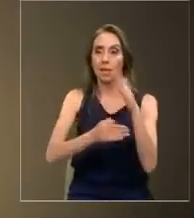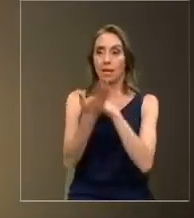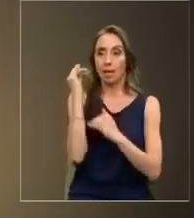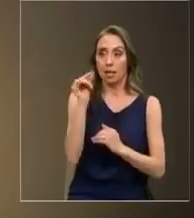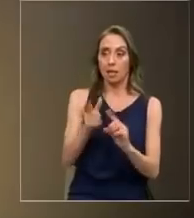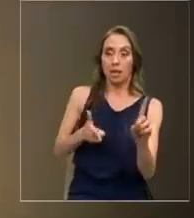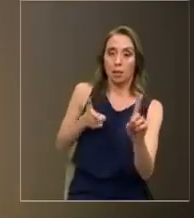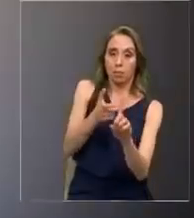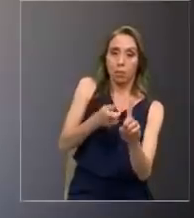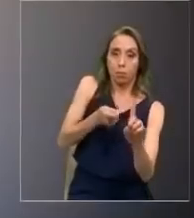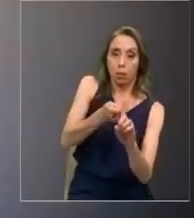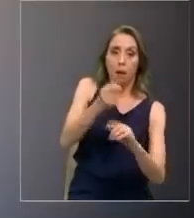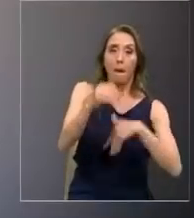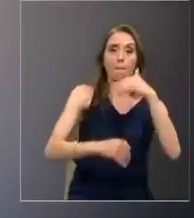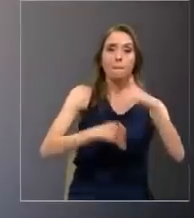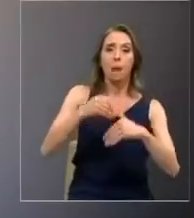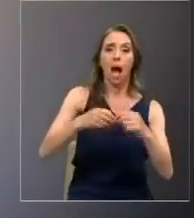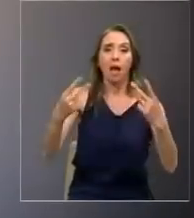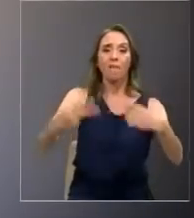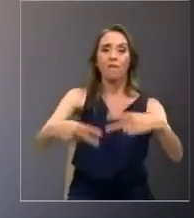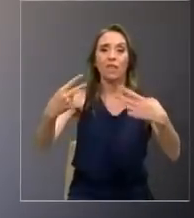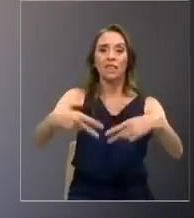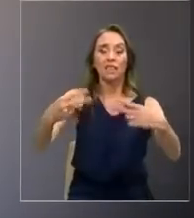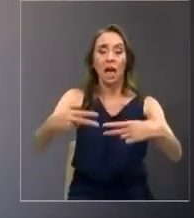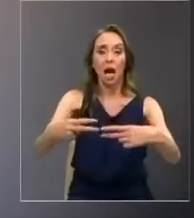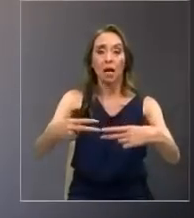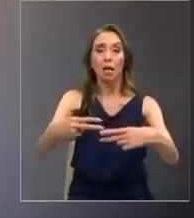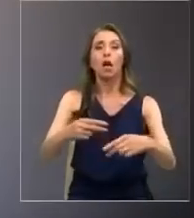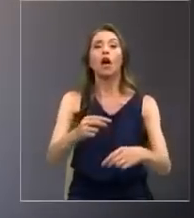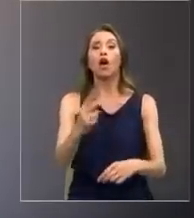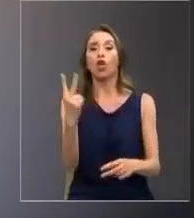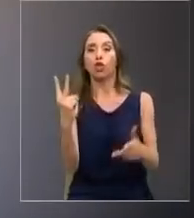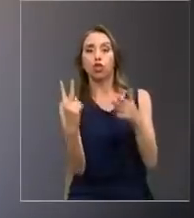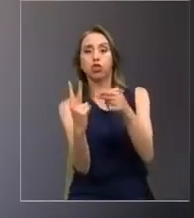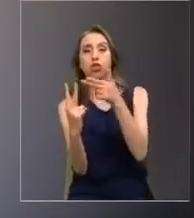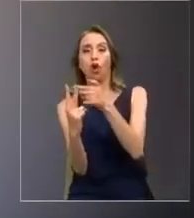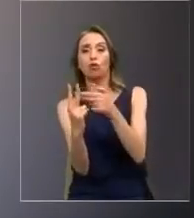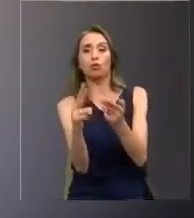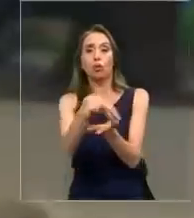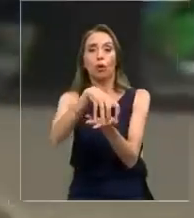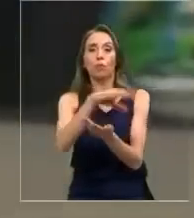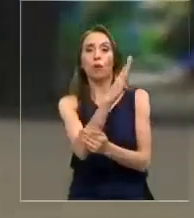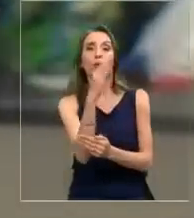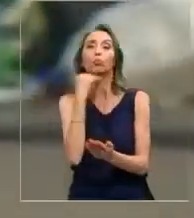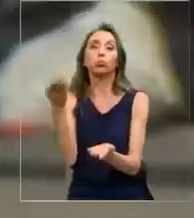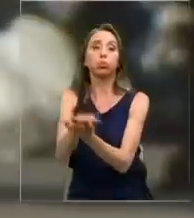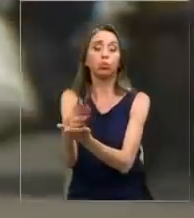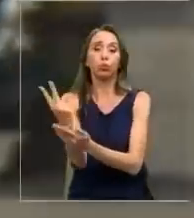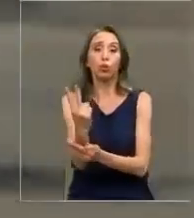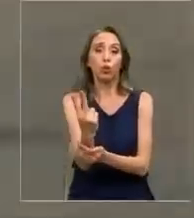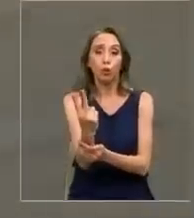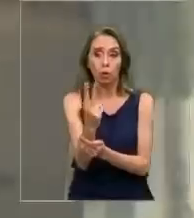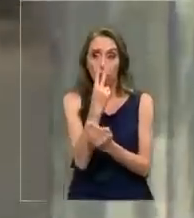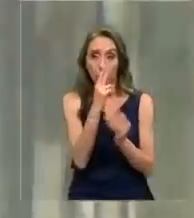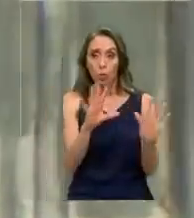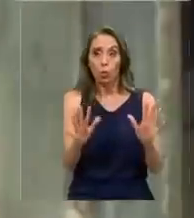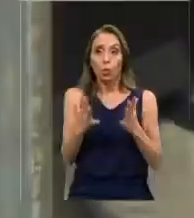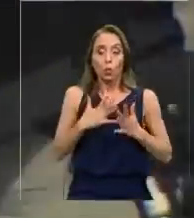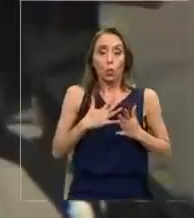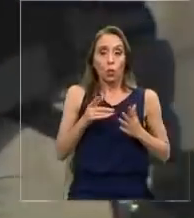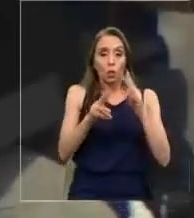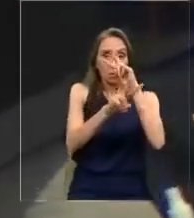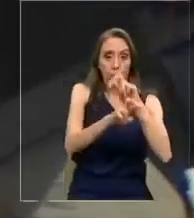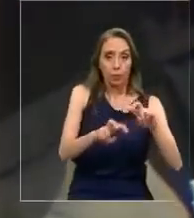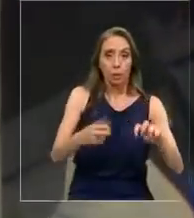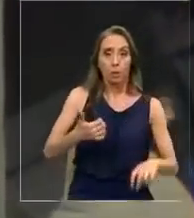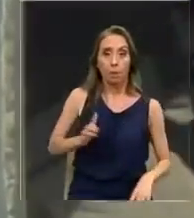registraron homicidios en medio de una playa en Viña del Mar y otro doble en la comuna del Bosque. Impactantes fueron las imágenes del trabajo